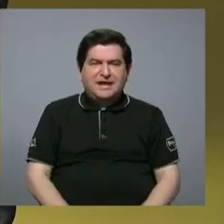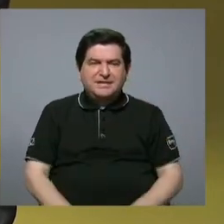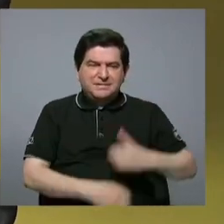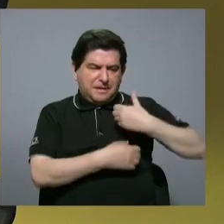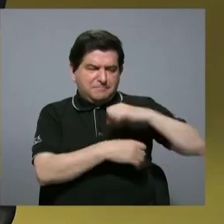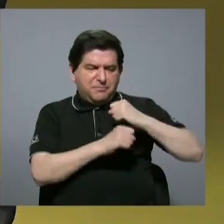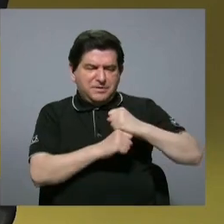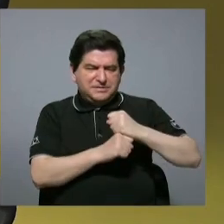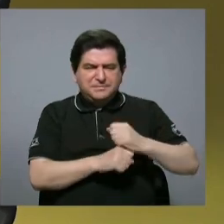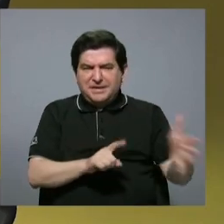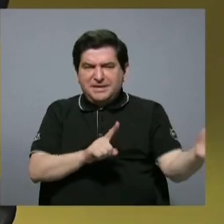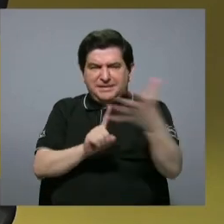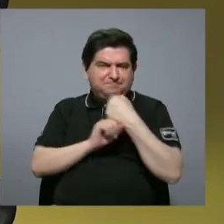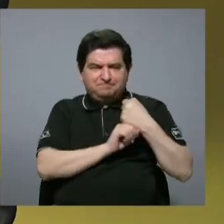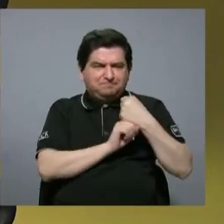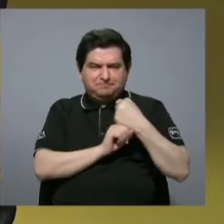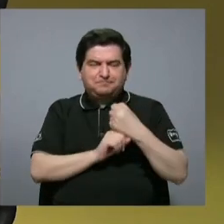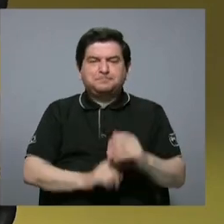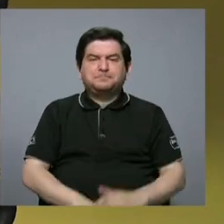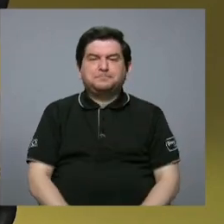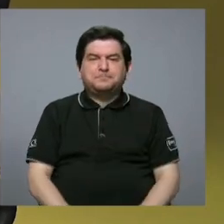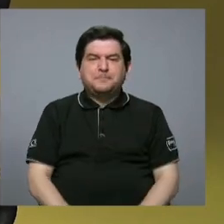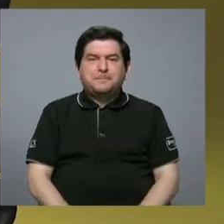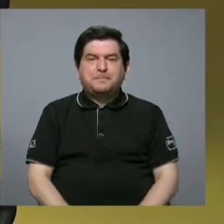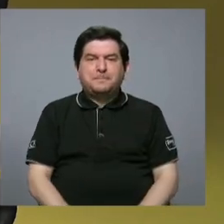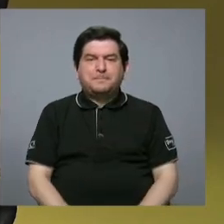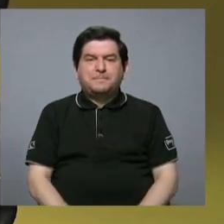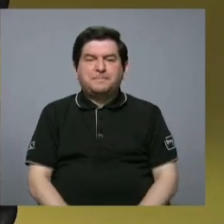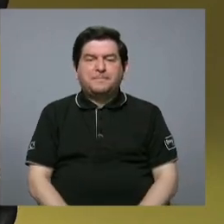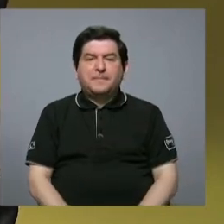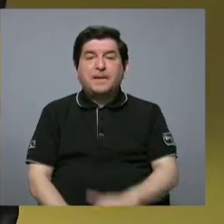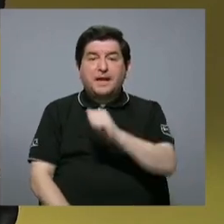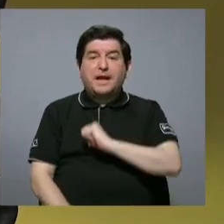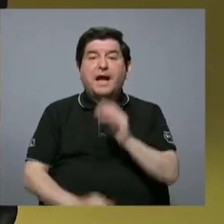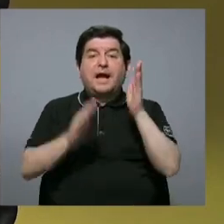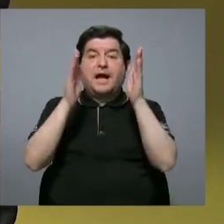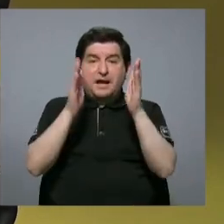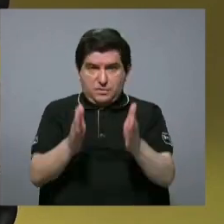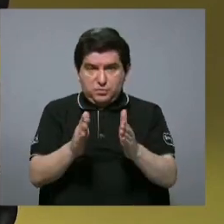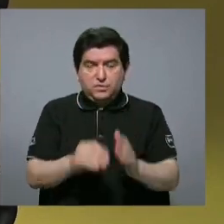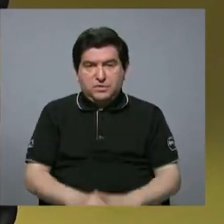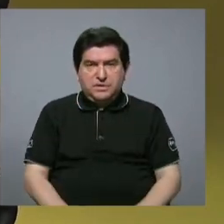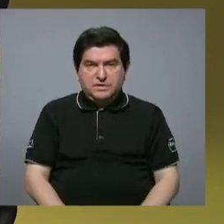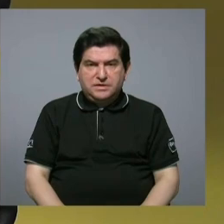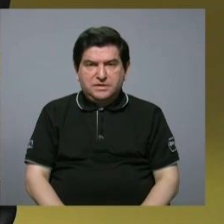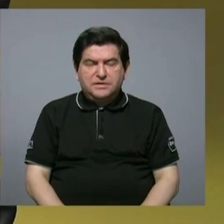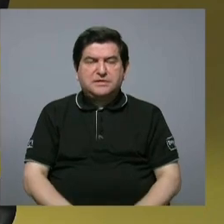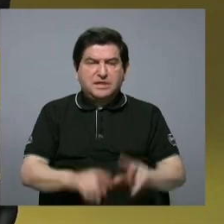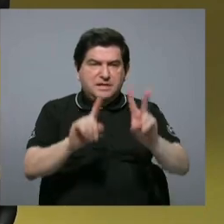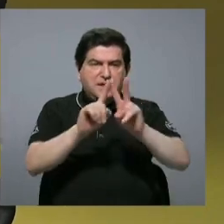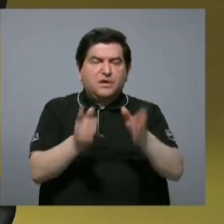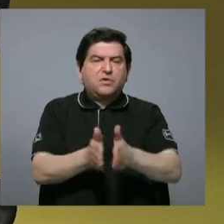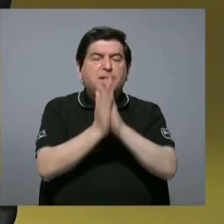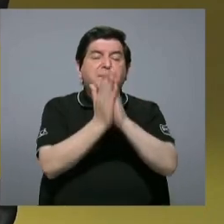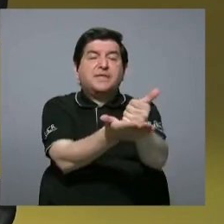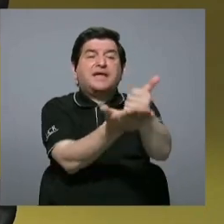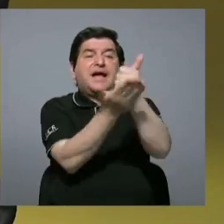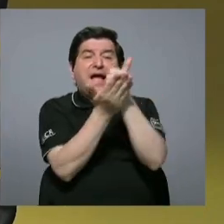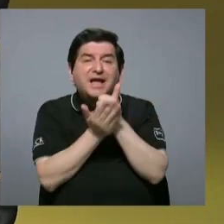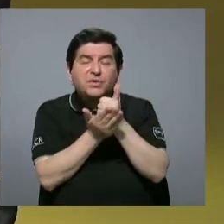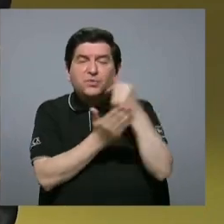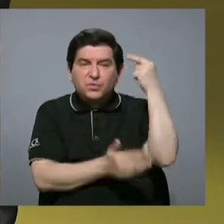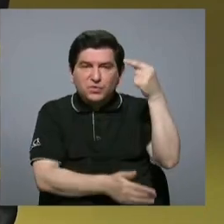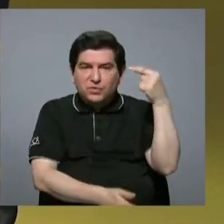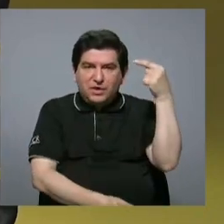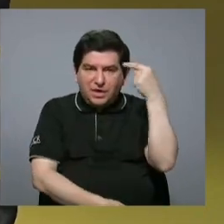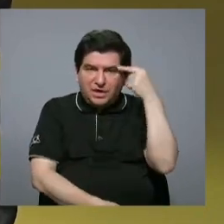del cabildo en cierto momento, entonces las autoridades de Nicoya piden auxilio al